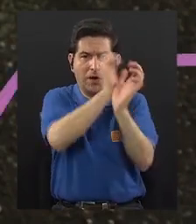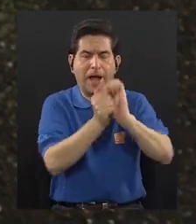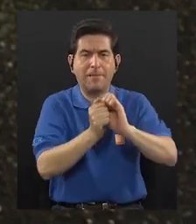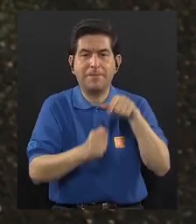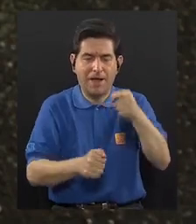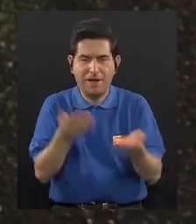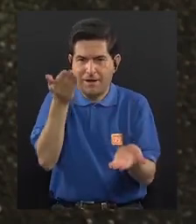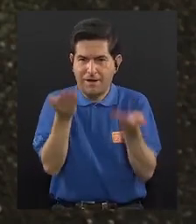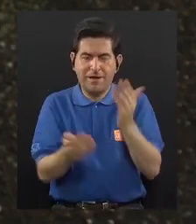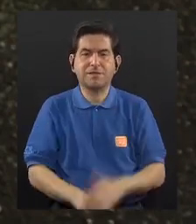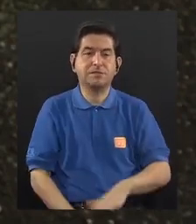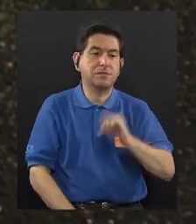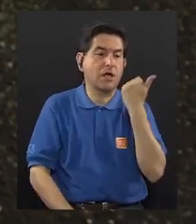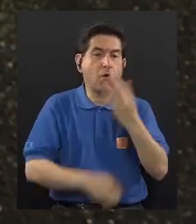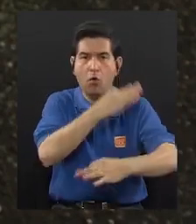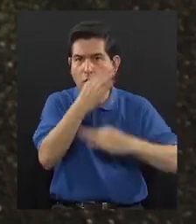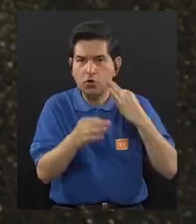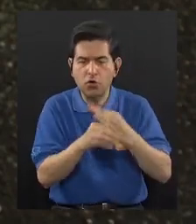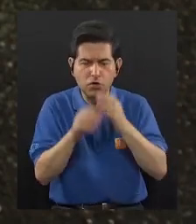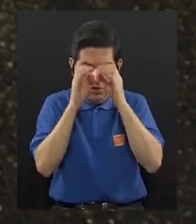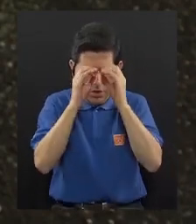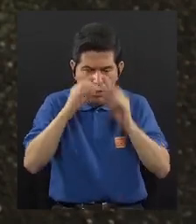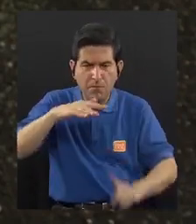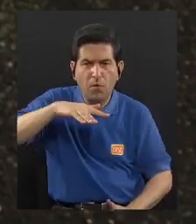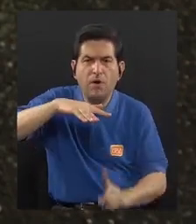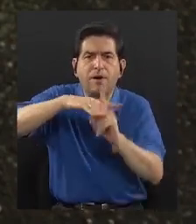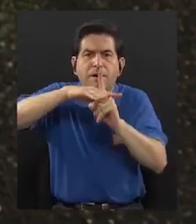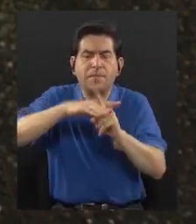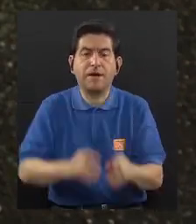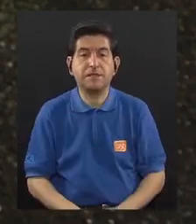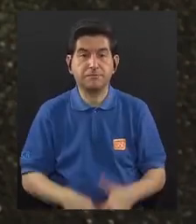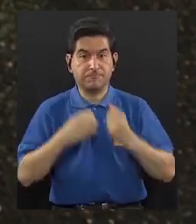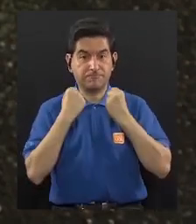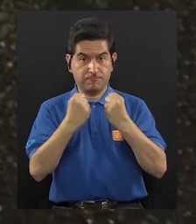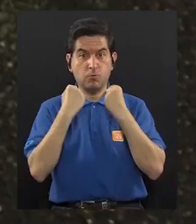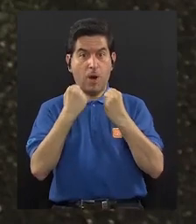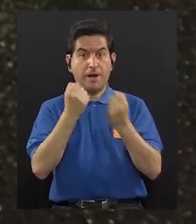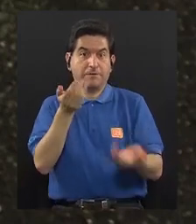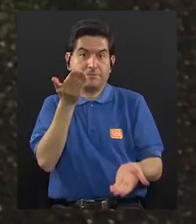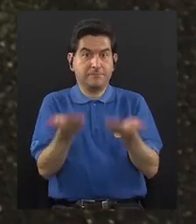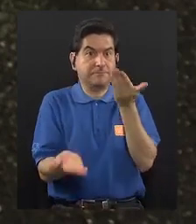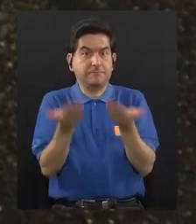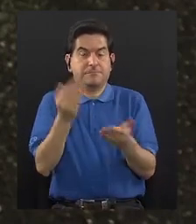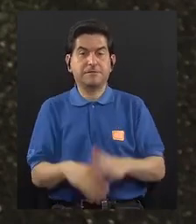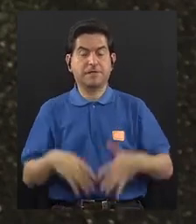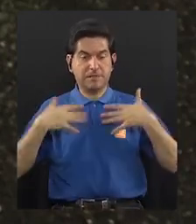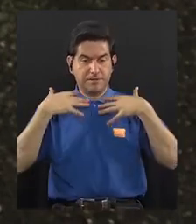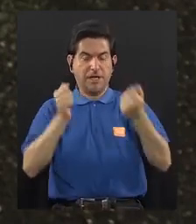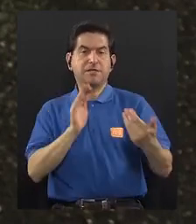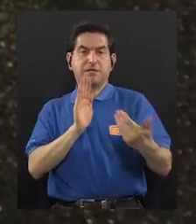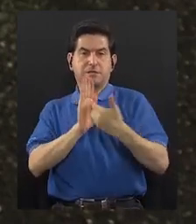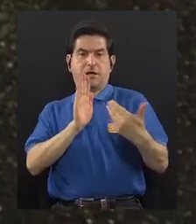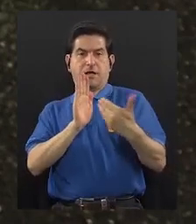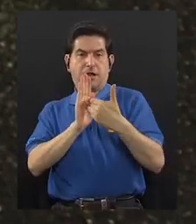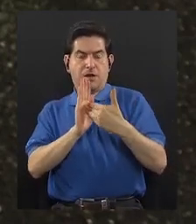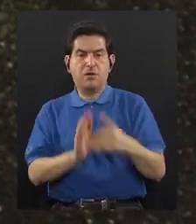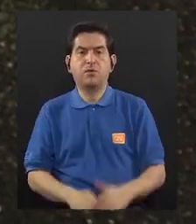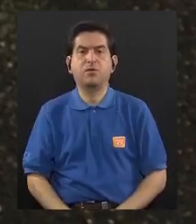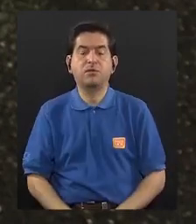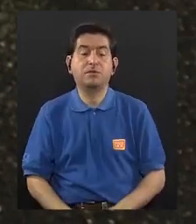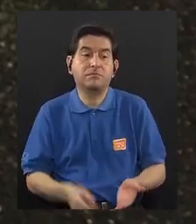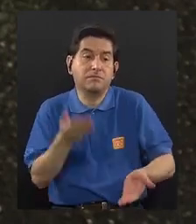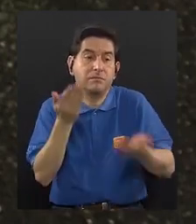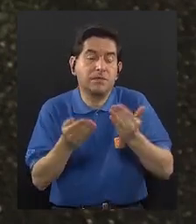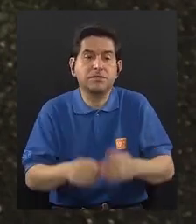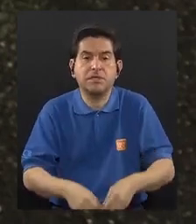existe entonces se empiezan a circular otros microorganismos un poco más agresivos desde el punto de vista de salud que puede que